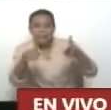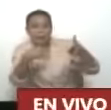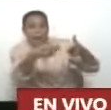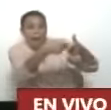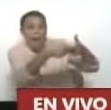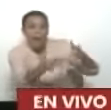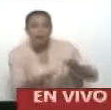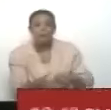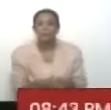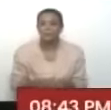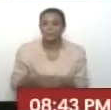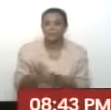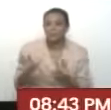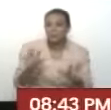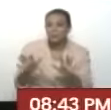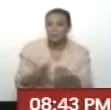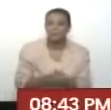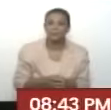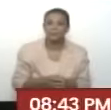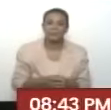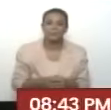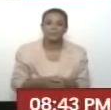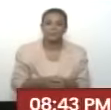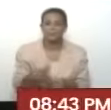uno que... Mira, perdón, perdón.